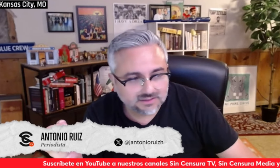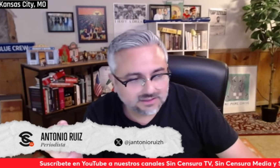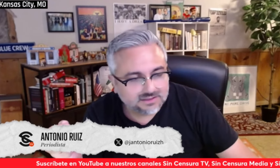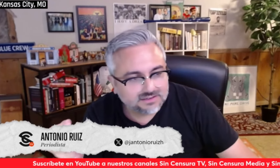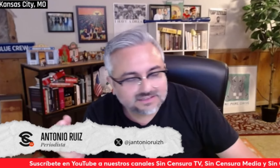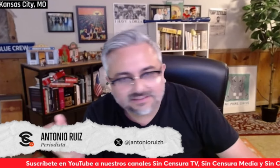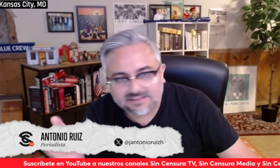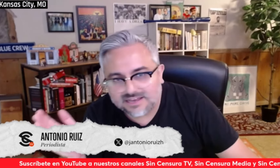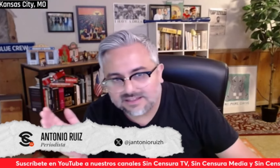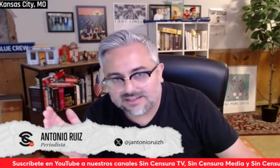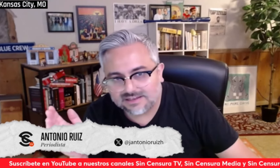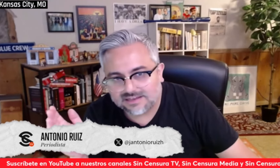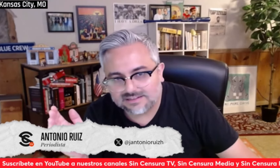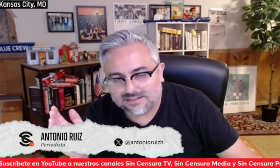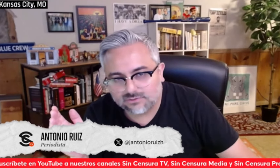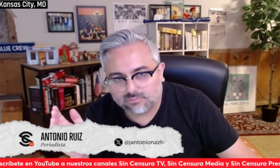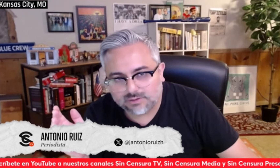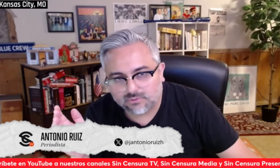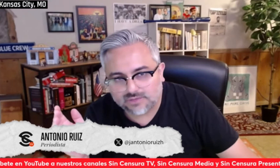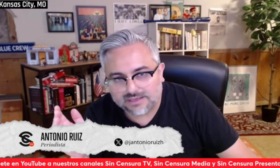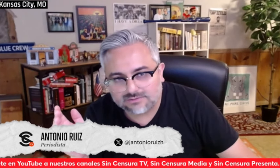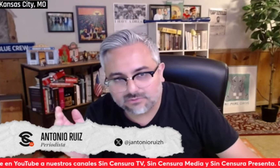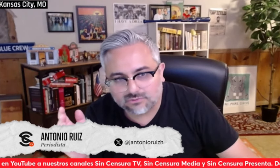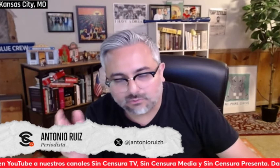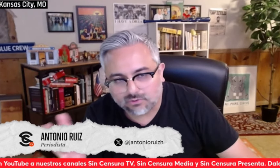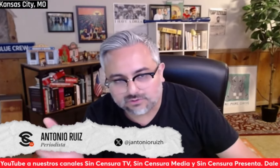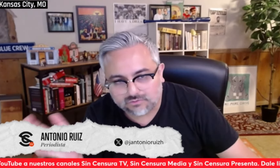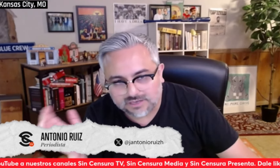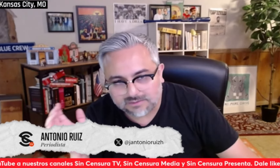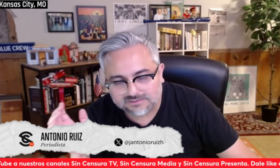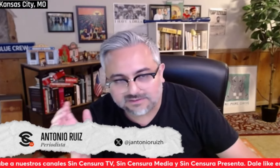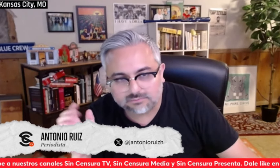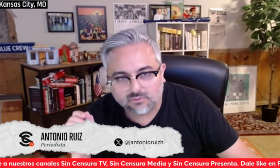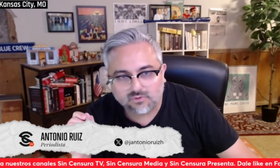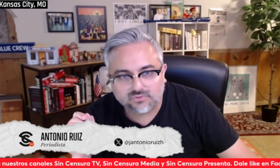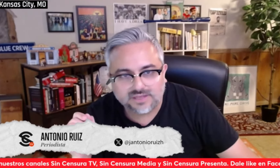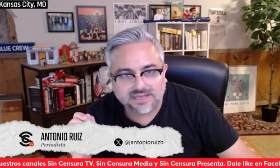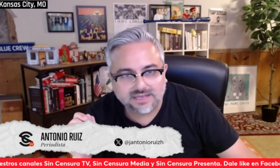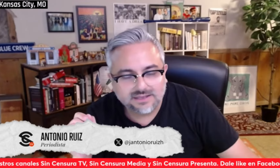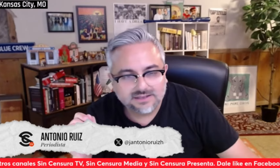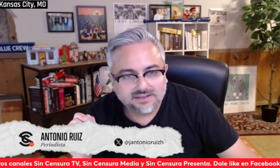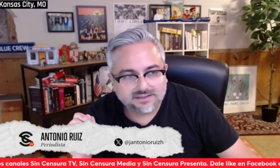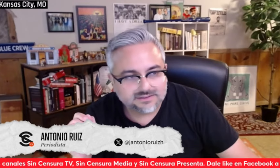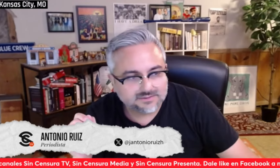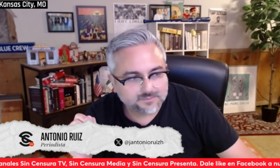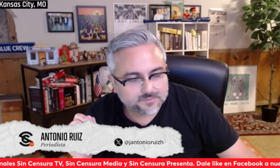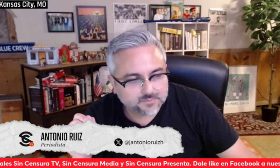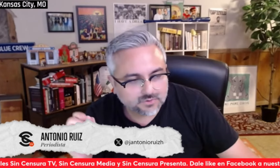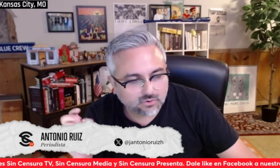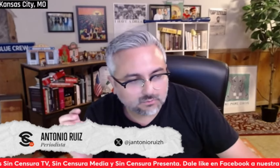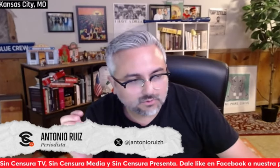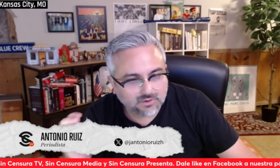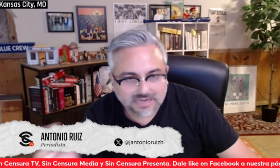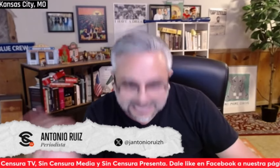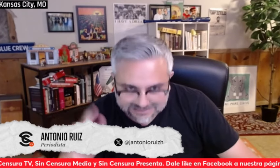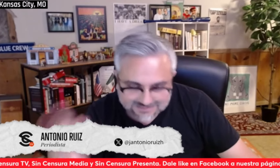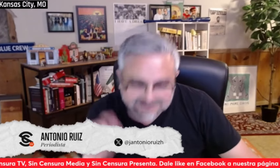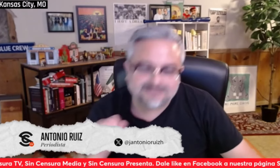Meade. Ni se diga de candidatos previos a estos, como Josefina Vázquez Mota,